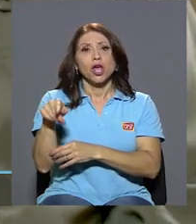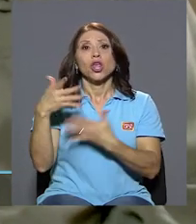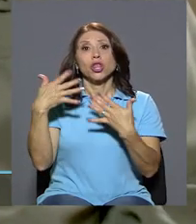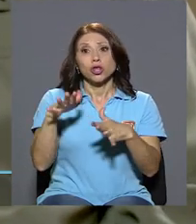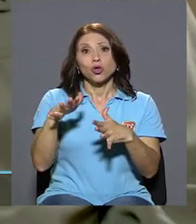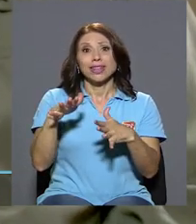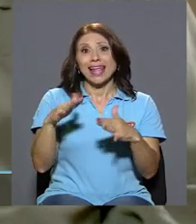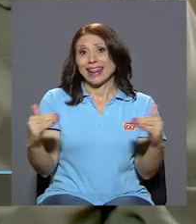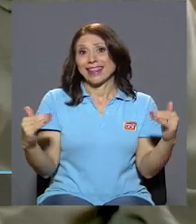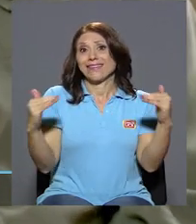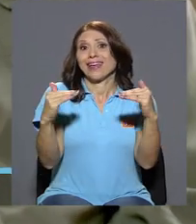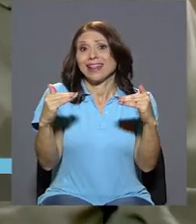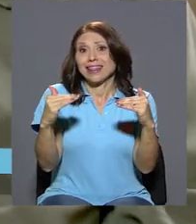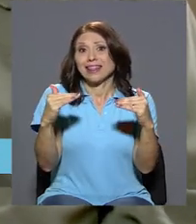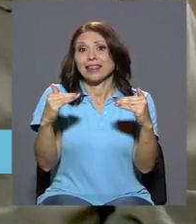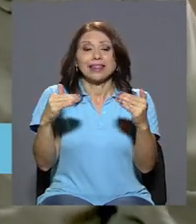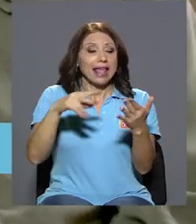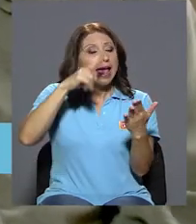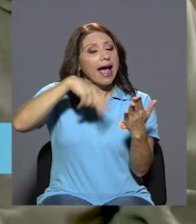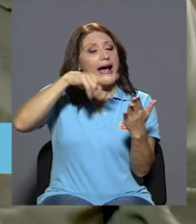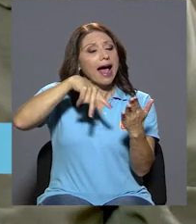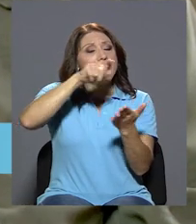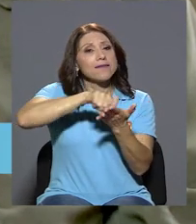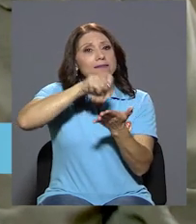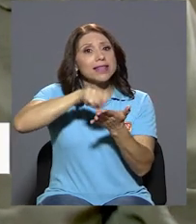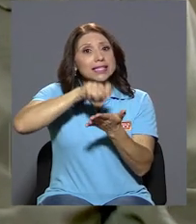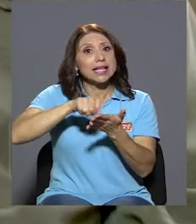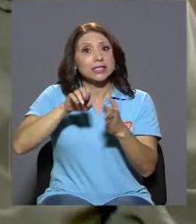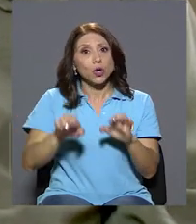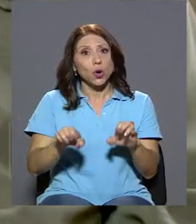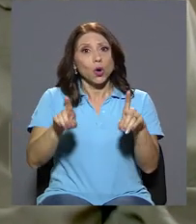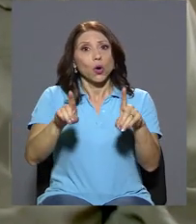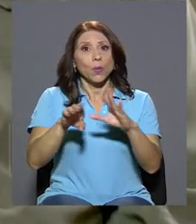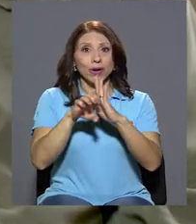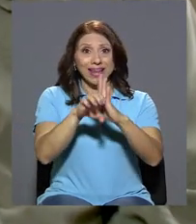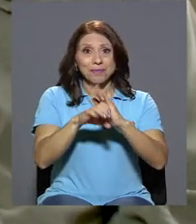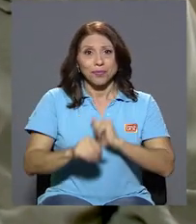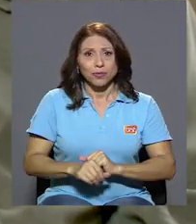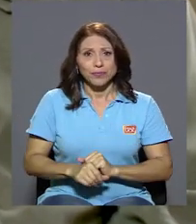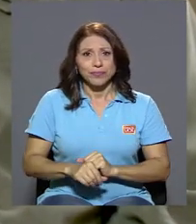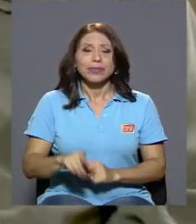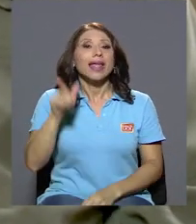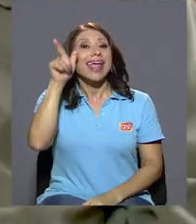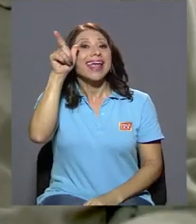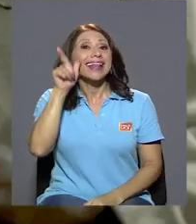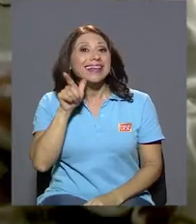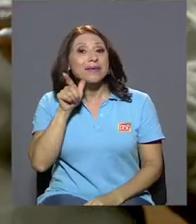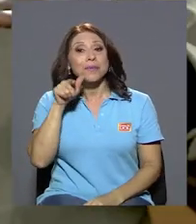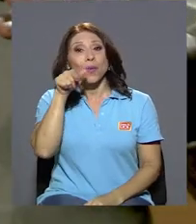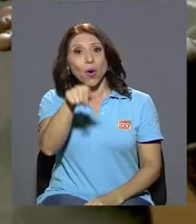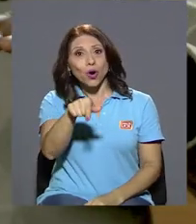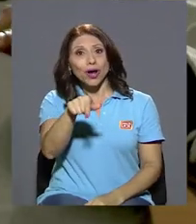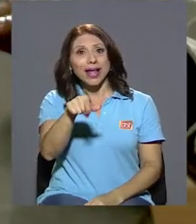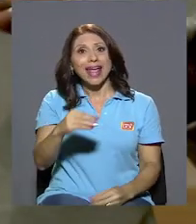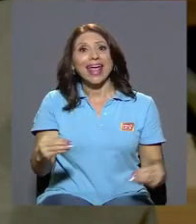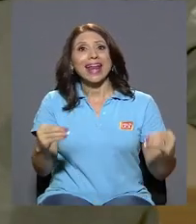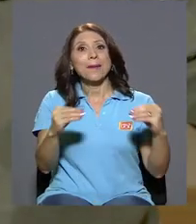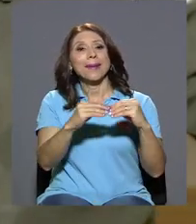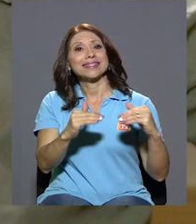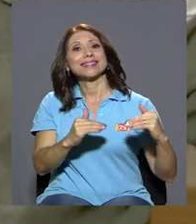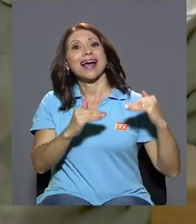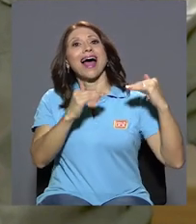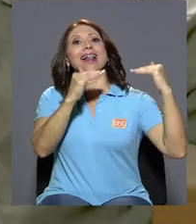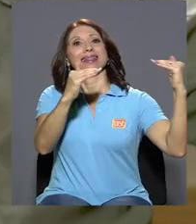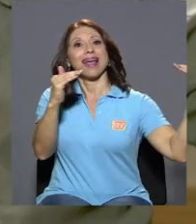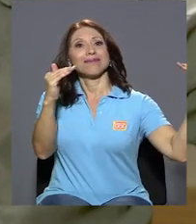nivel de alfabetización por ejemplo en limón era más alta que en su